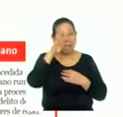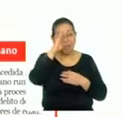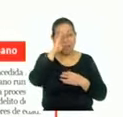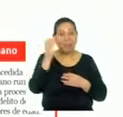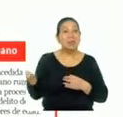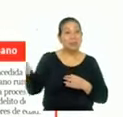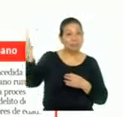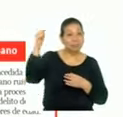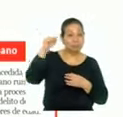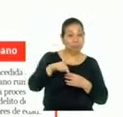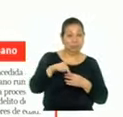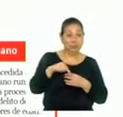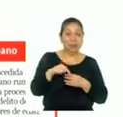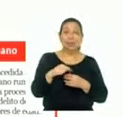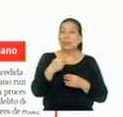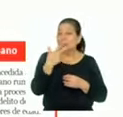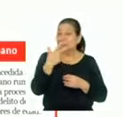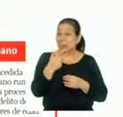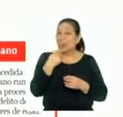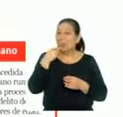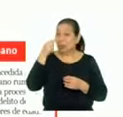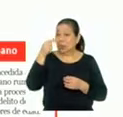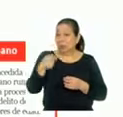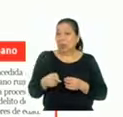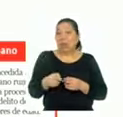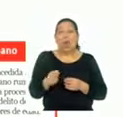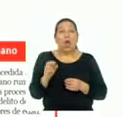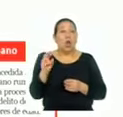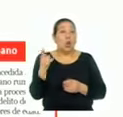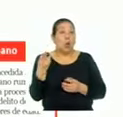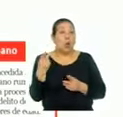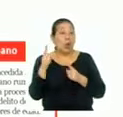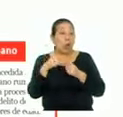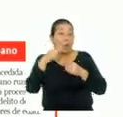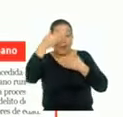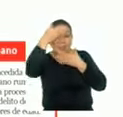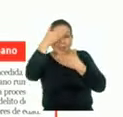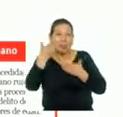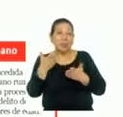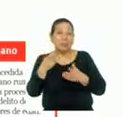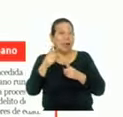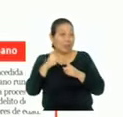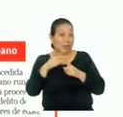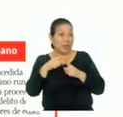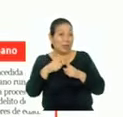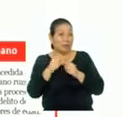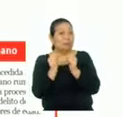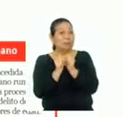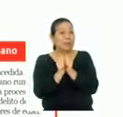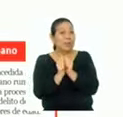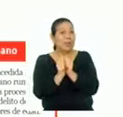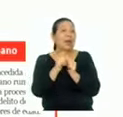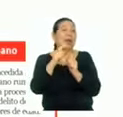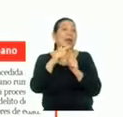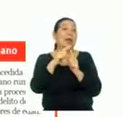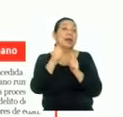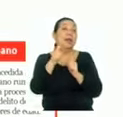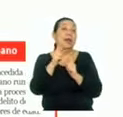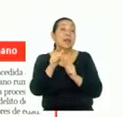Francia, una persona que está acusada por los delitos de terrorismo y presuntamente su participación en Tarata;